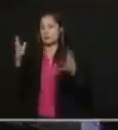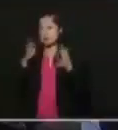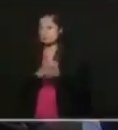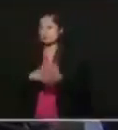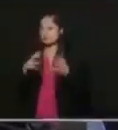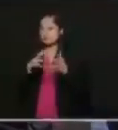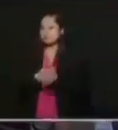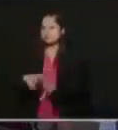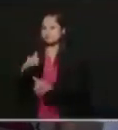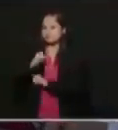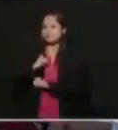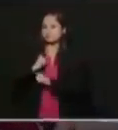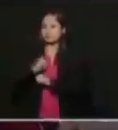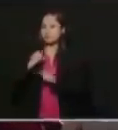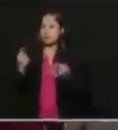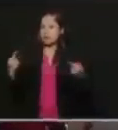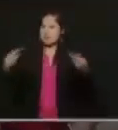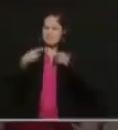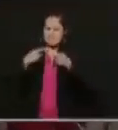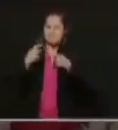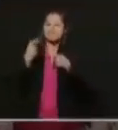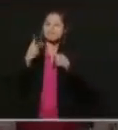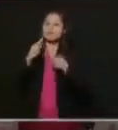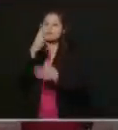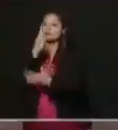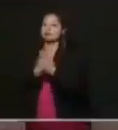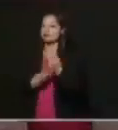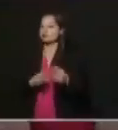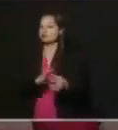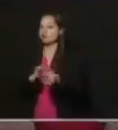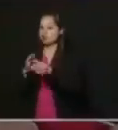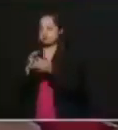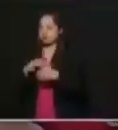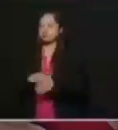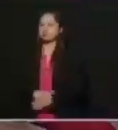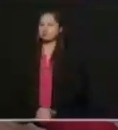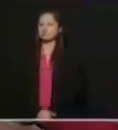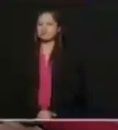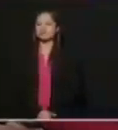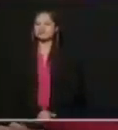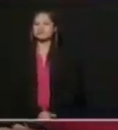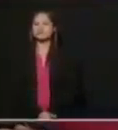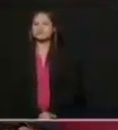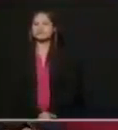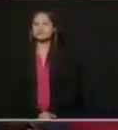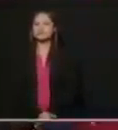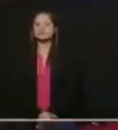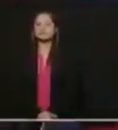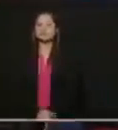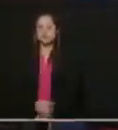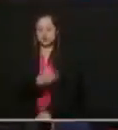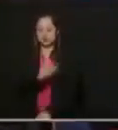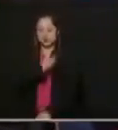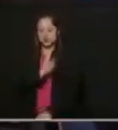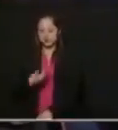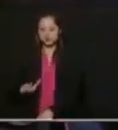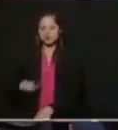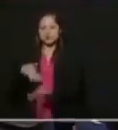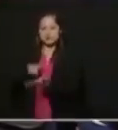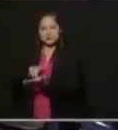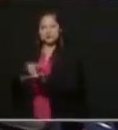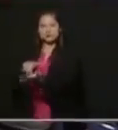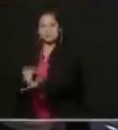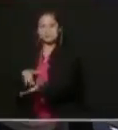se oponen pero se complementan. Para estar con el presidente y para apoyar al presidente de México. ¡Vivan las